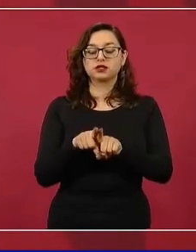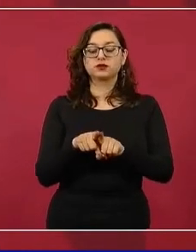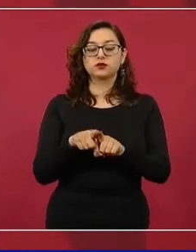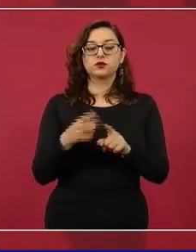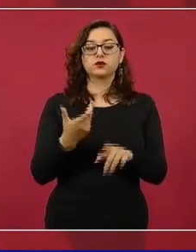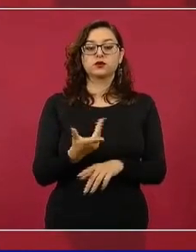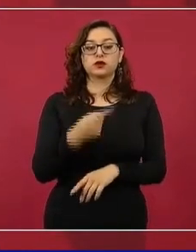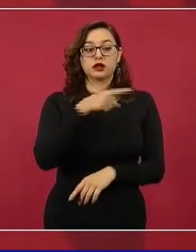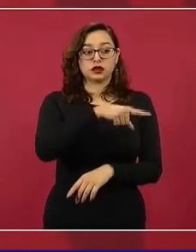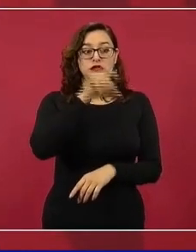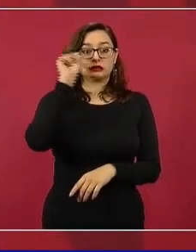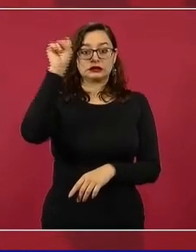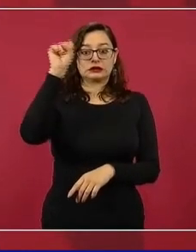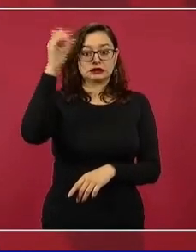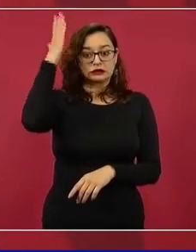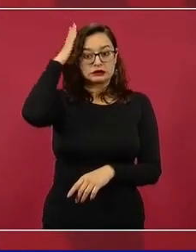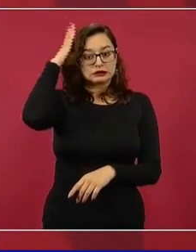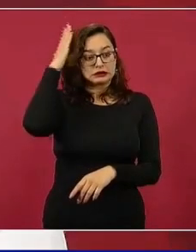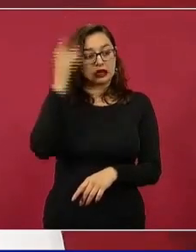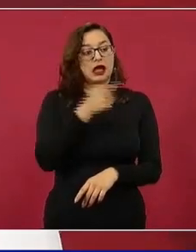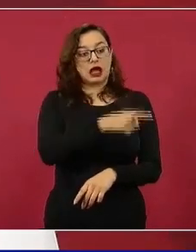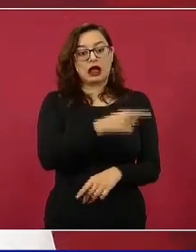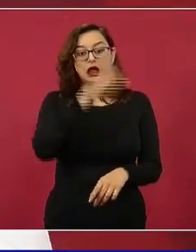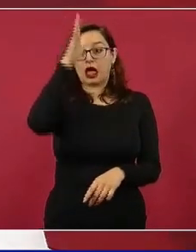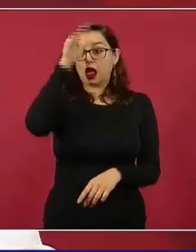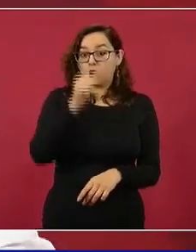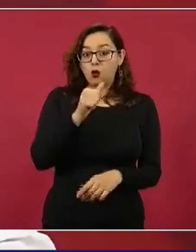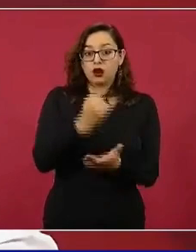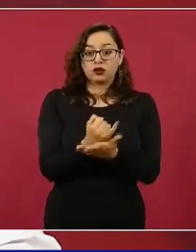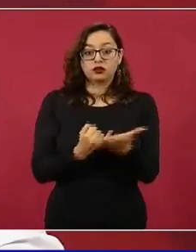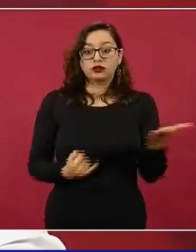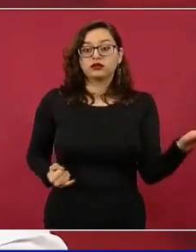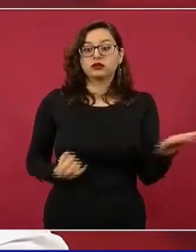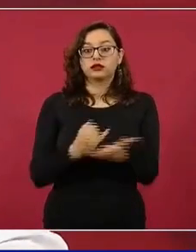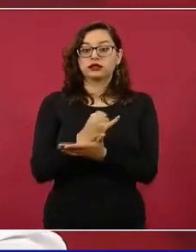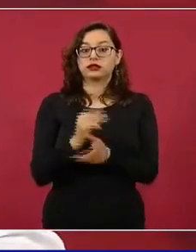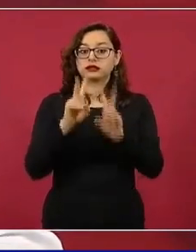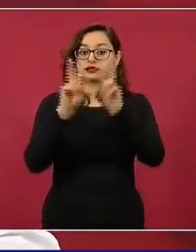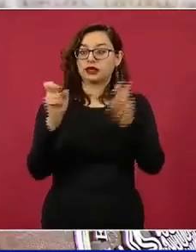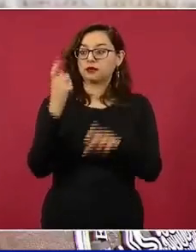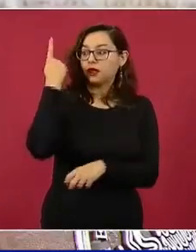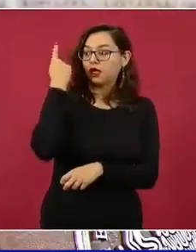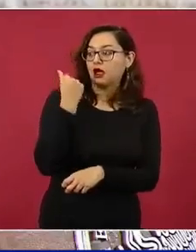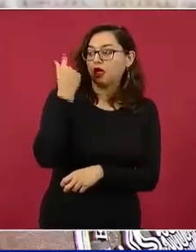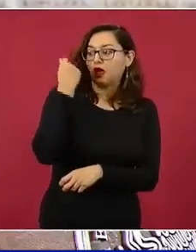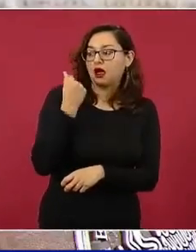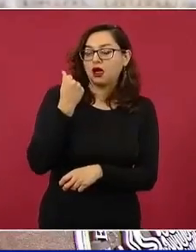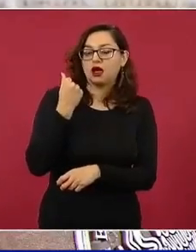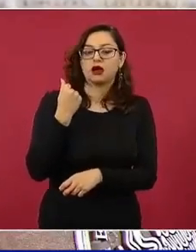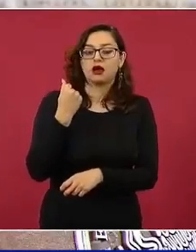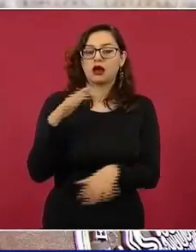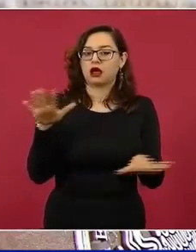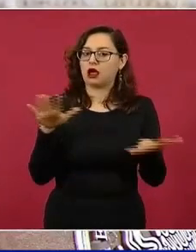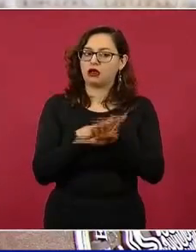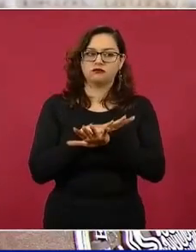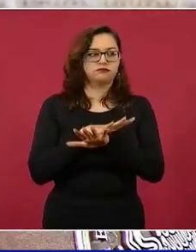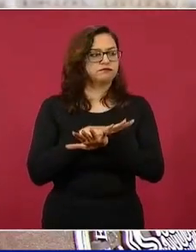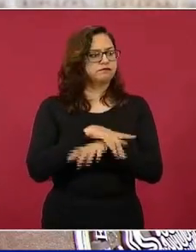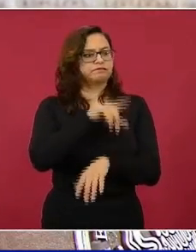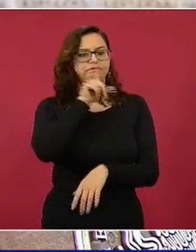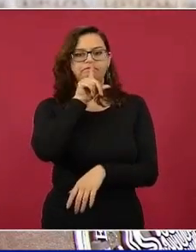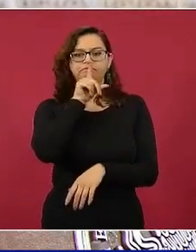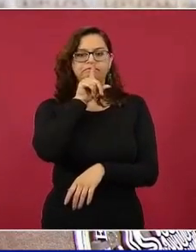la actual dirigencia de nuestro sindicato para cambiar el régimen de jubilación por el de pensión. No habrá